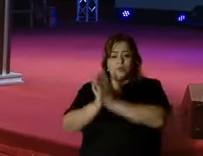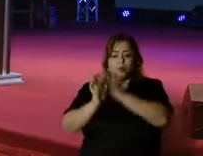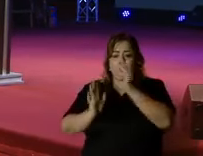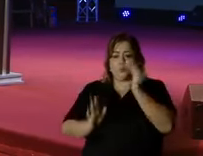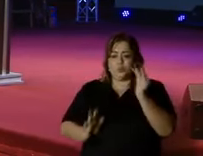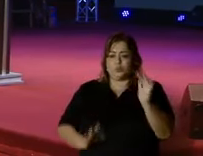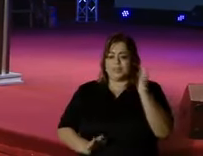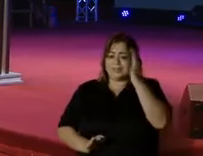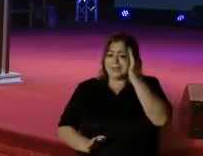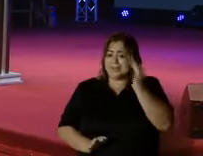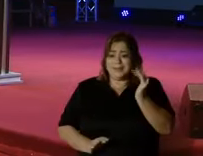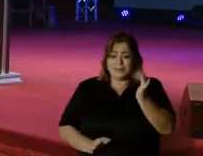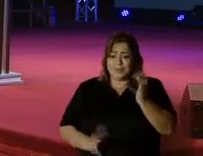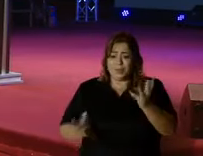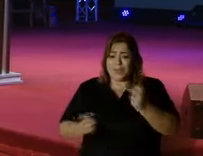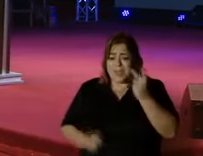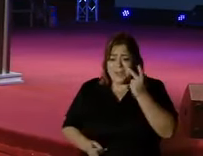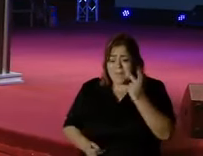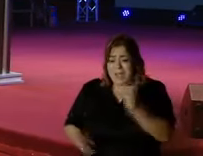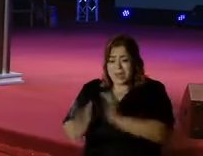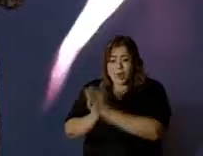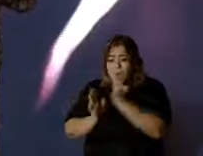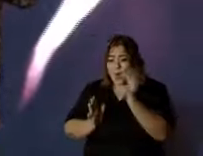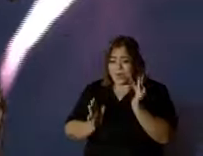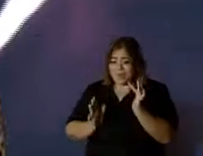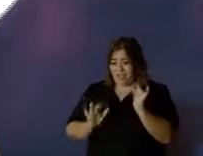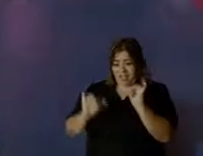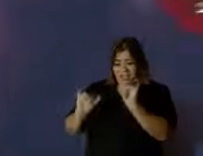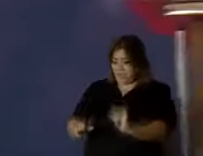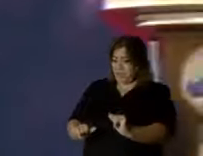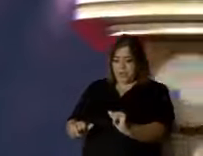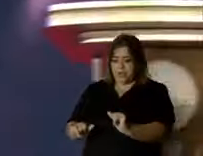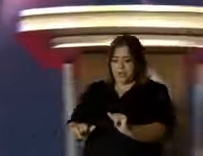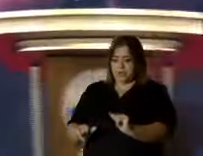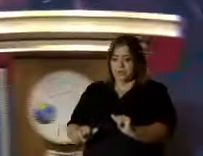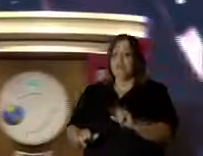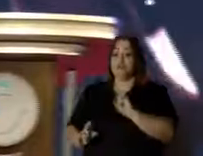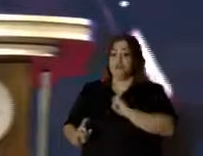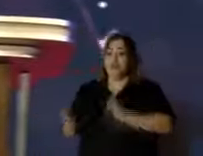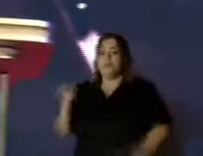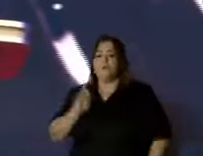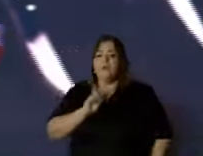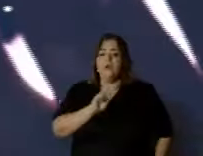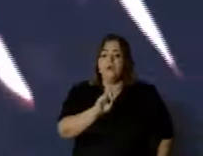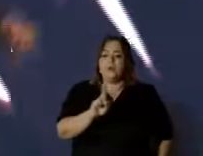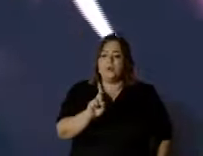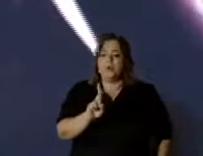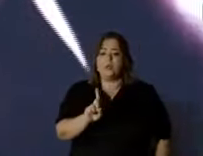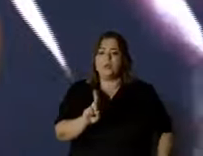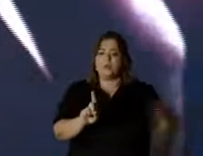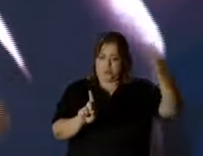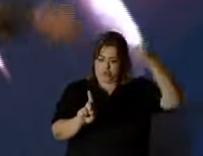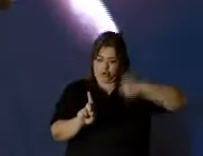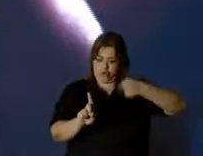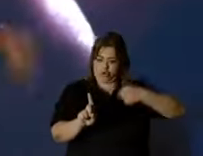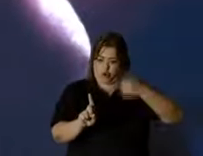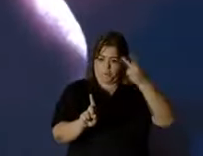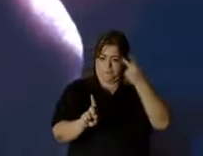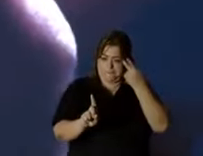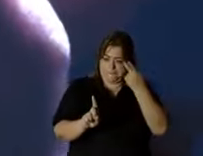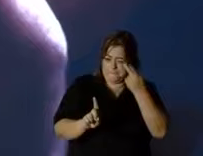gente quiere ver la gloria de Dios, pero no se quiere mover, no quieren tomar decisiones. Hermano, yo estoy para ver